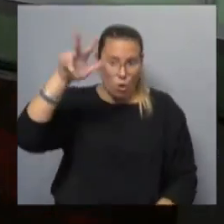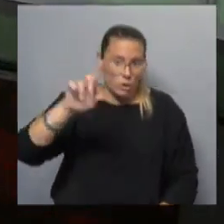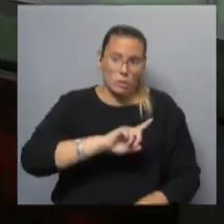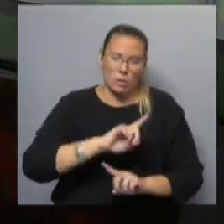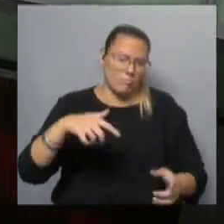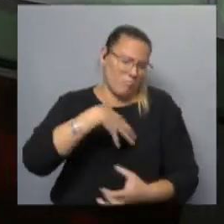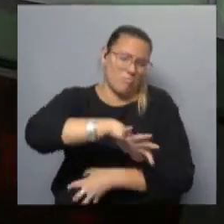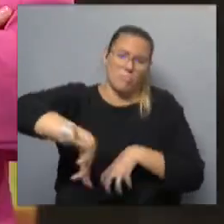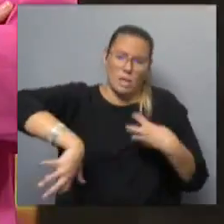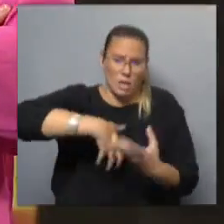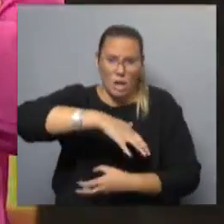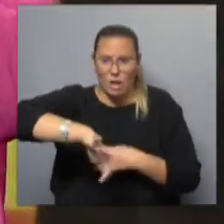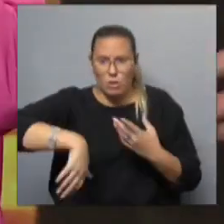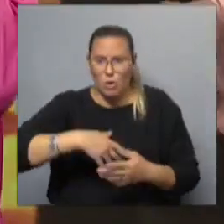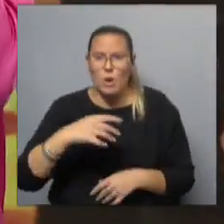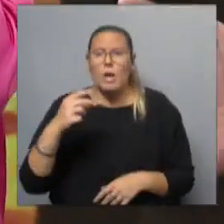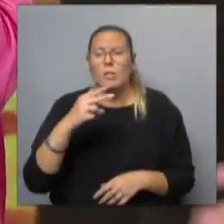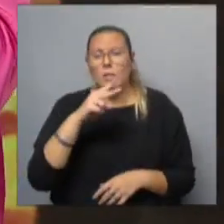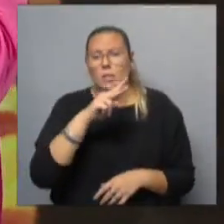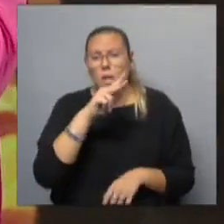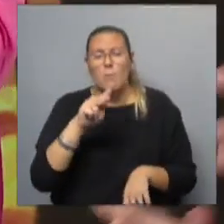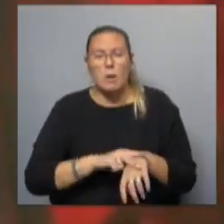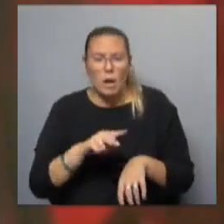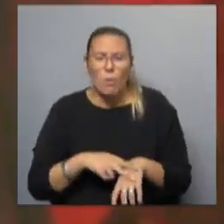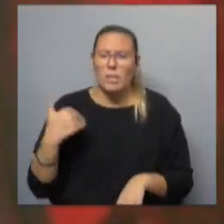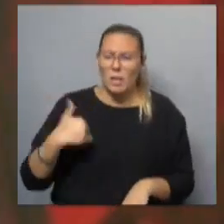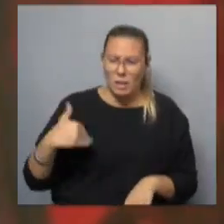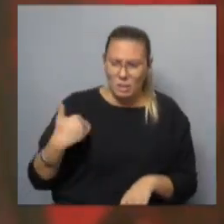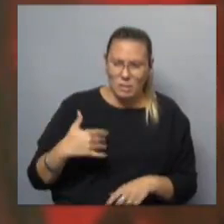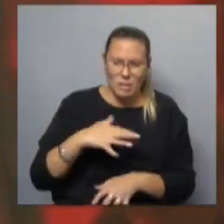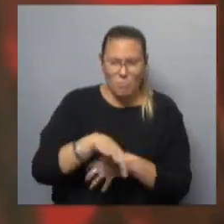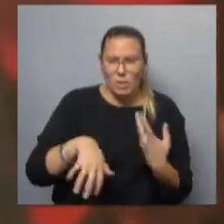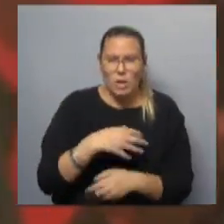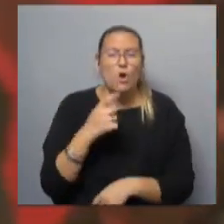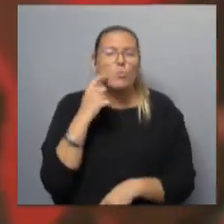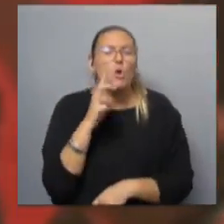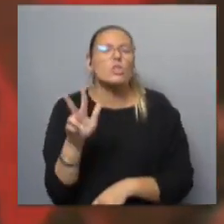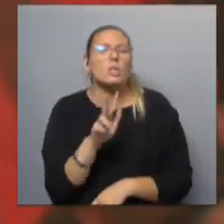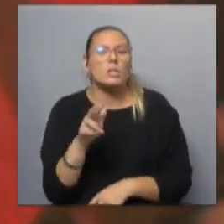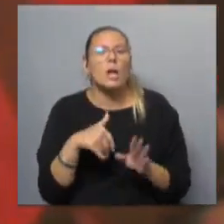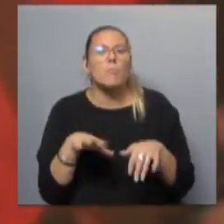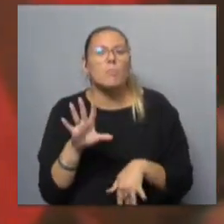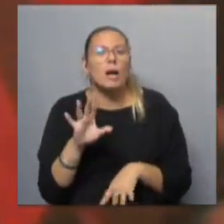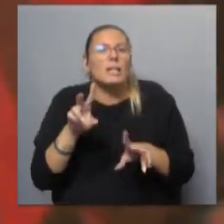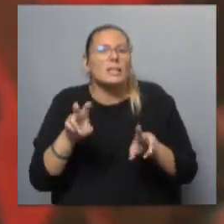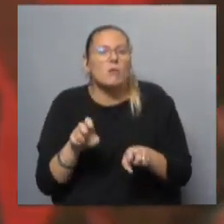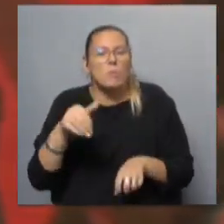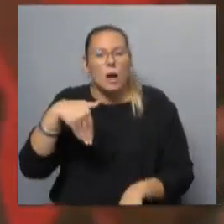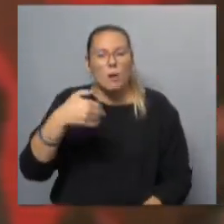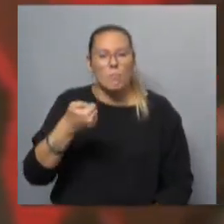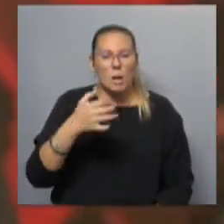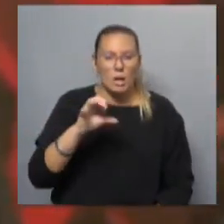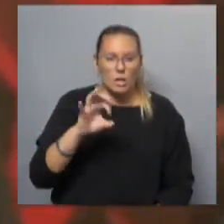de todos lados. De América Latina, hacía de Paraguay, había de Argentina. Y el número de 33 tiene más que ver con una clave masónica que con